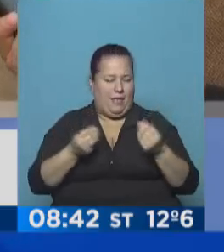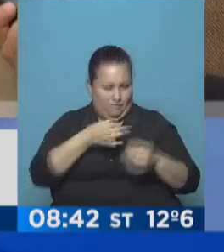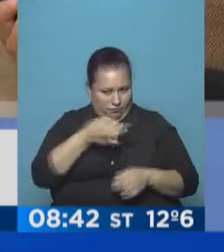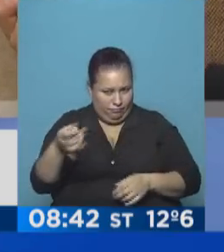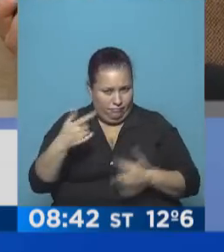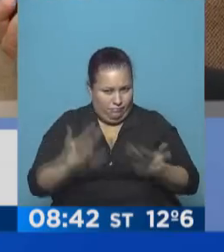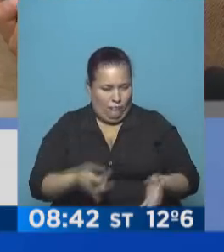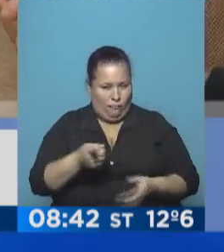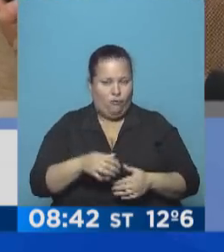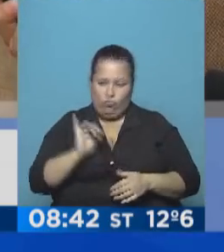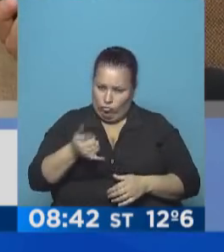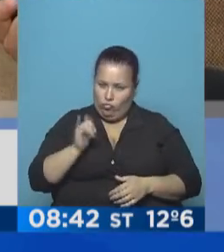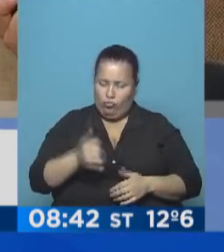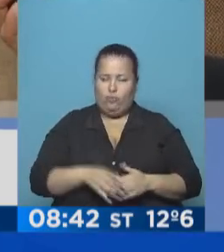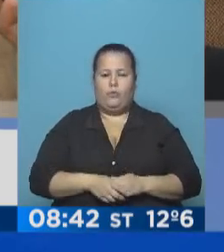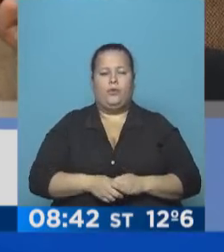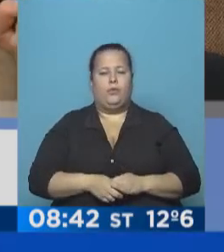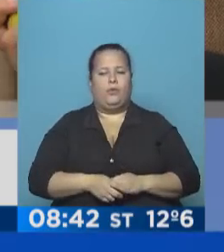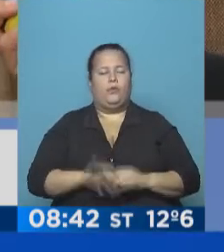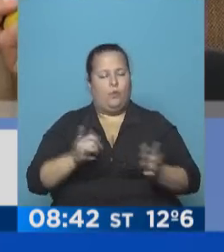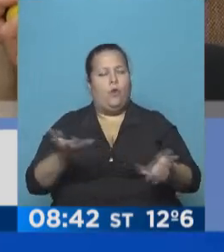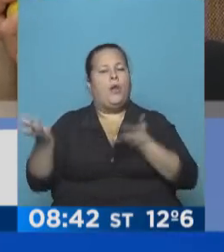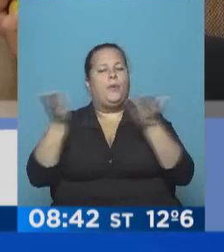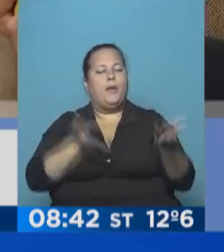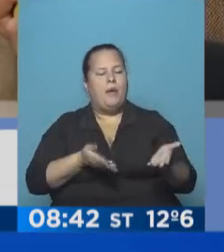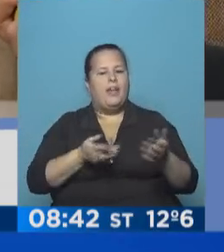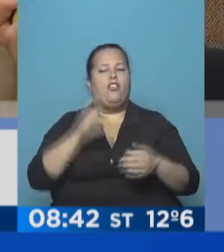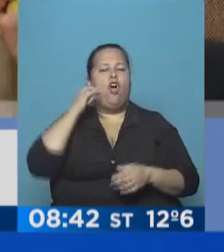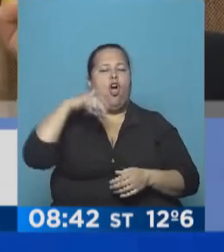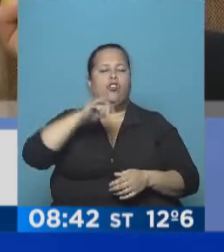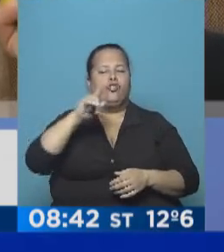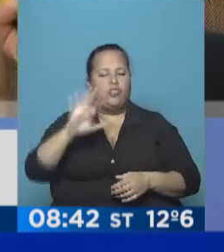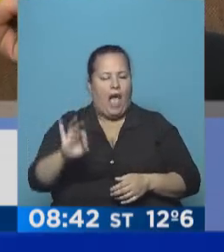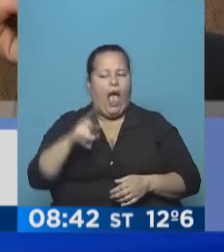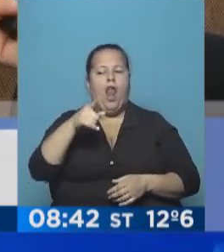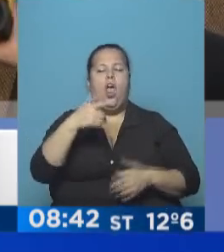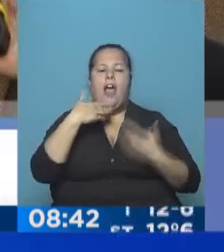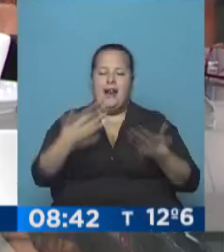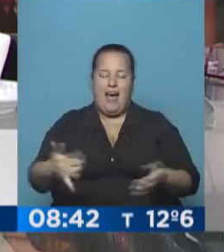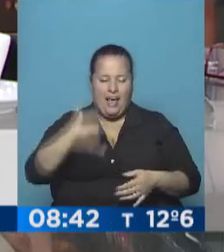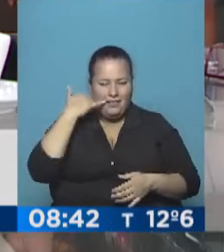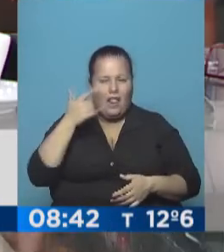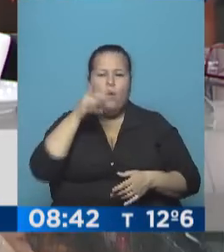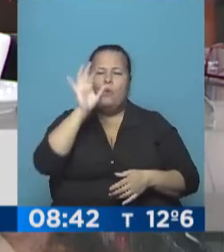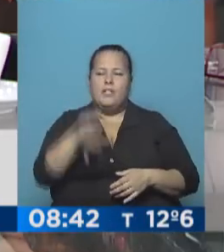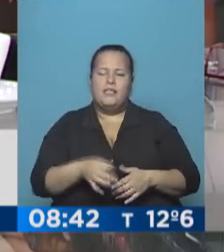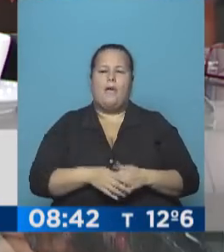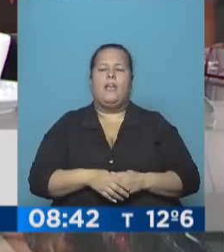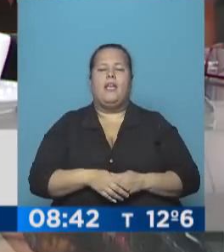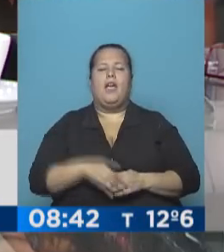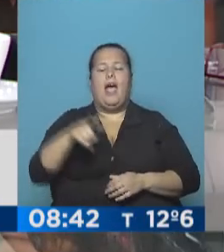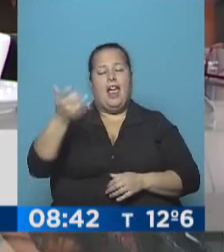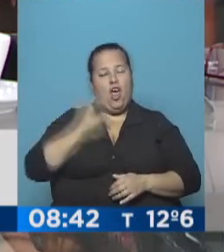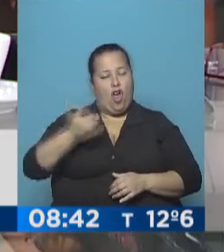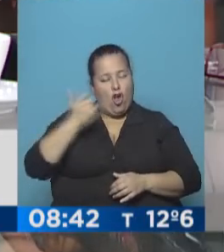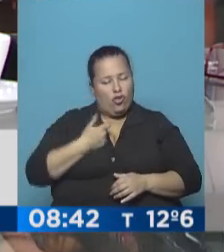acuerdo? Sí, por supuesto. Bueno, por supuesto. Le damos la bienvenida entonces a Gonzalo Bagú, gracias por atendernos. Y ¿sabe qué? Edgardo nos